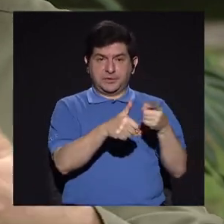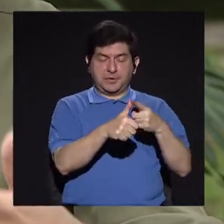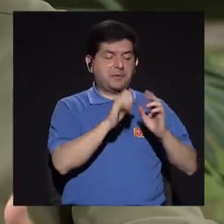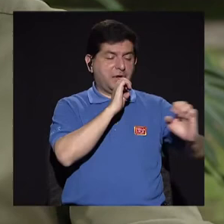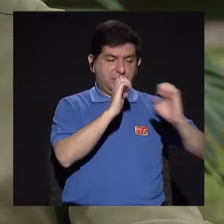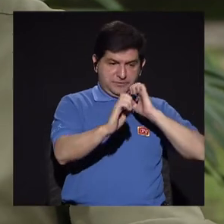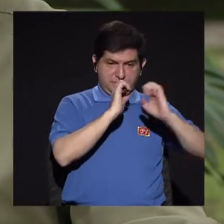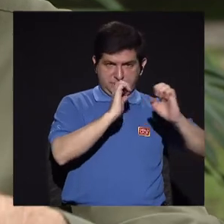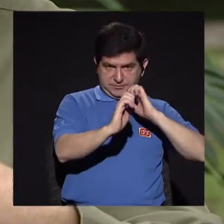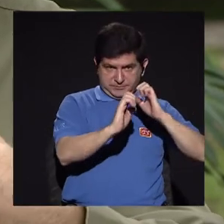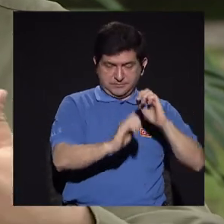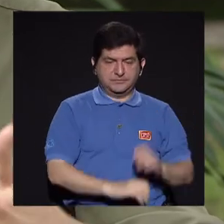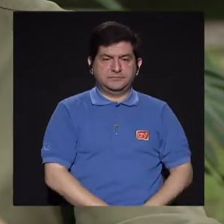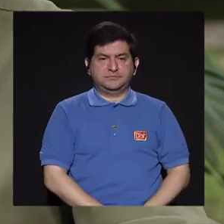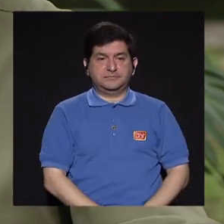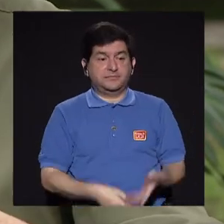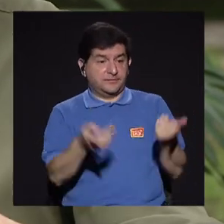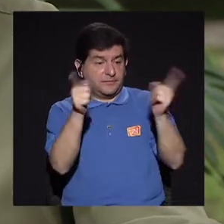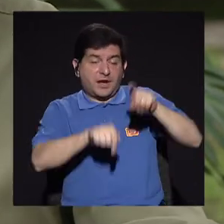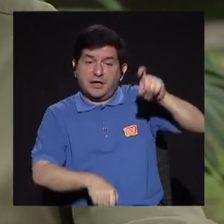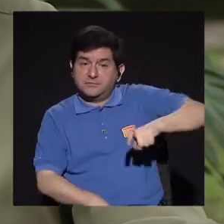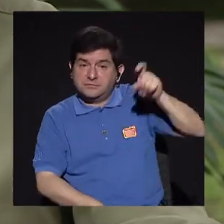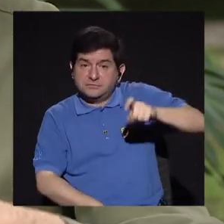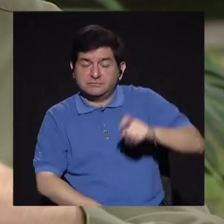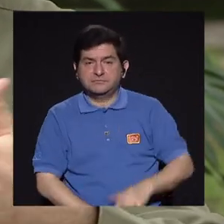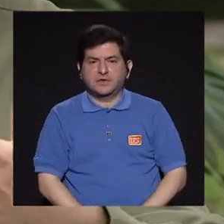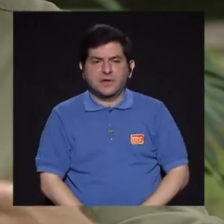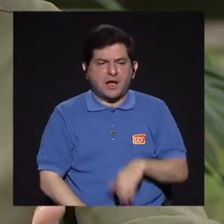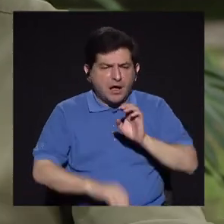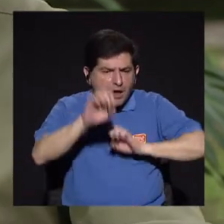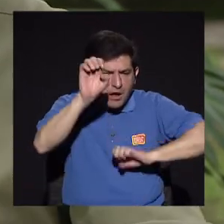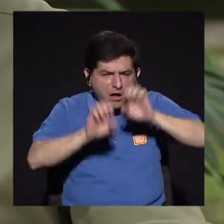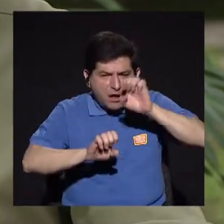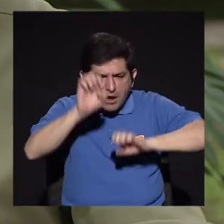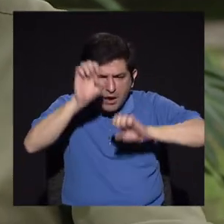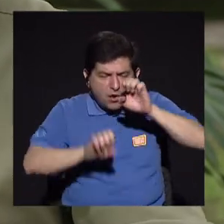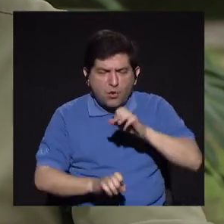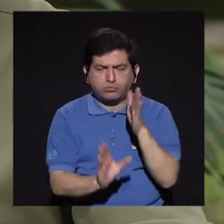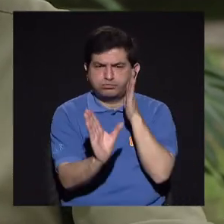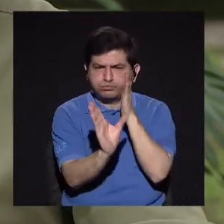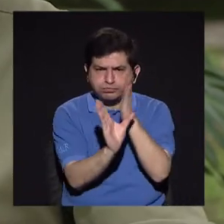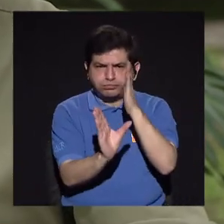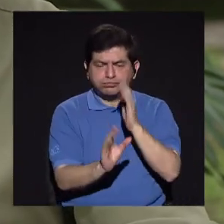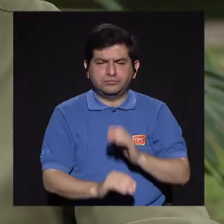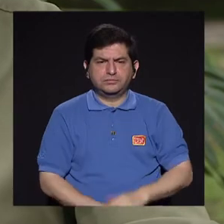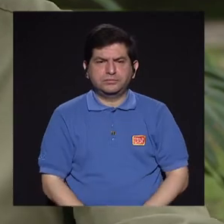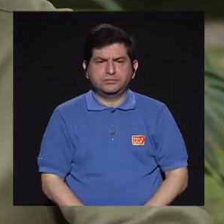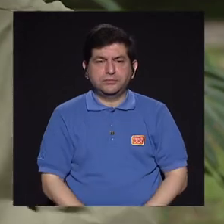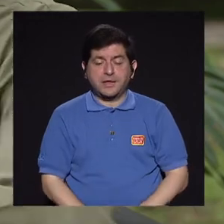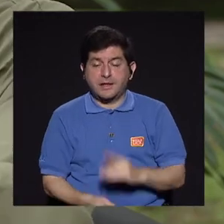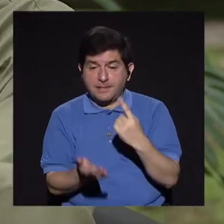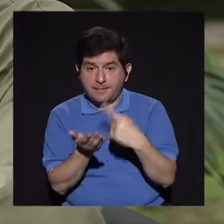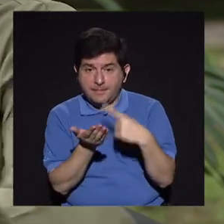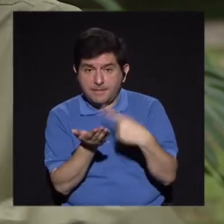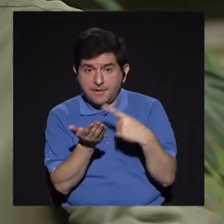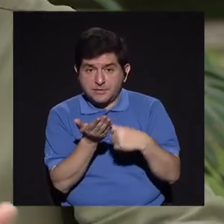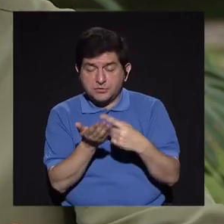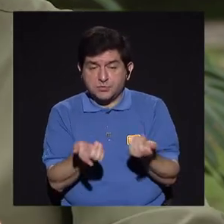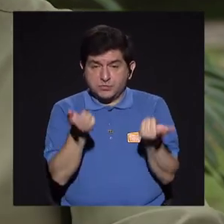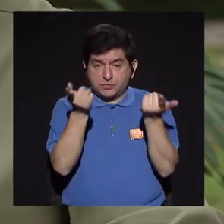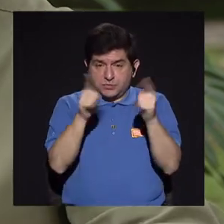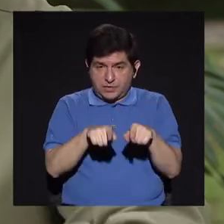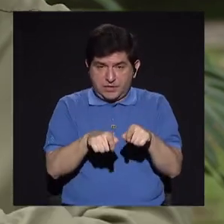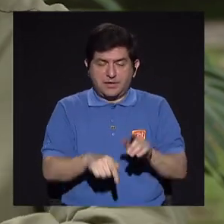por la entrevista, en el caso que sea necesario, se hace evaluación psicológica, se discute el caso, por